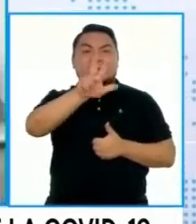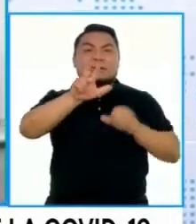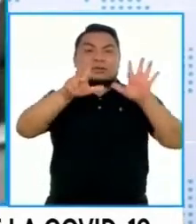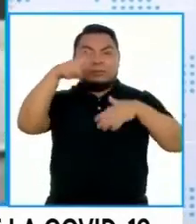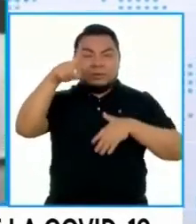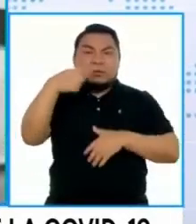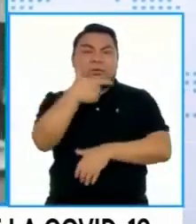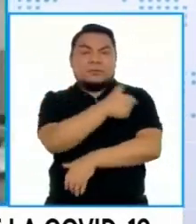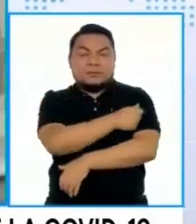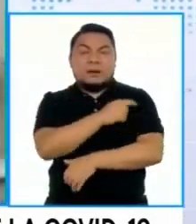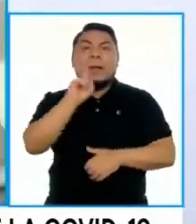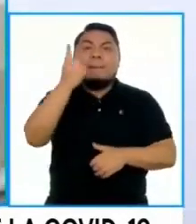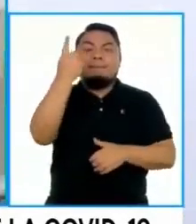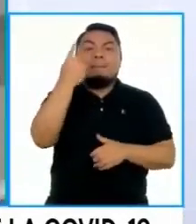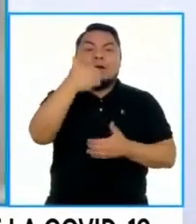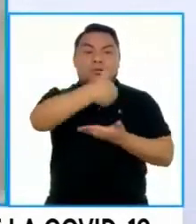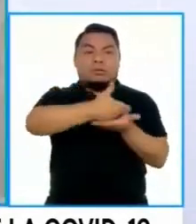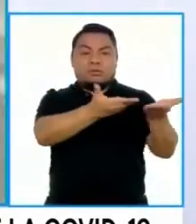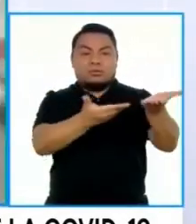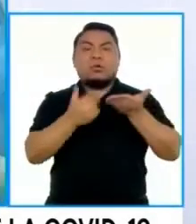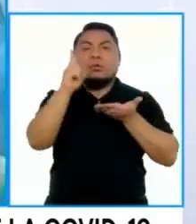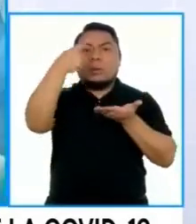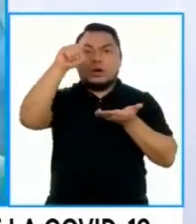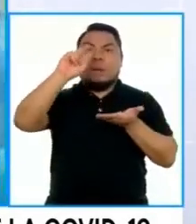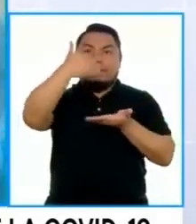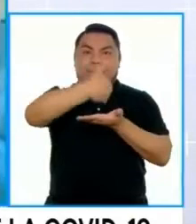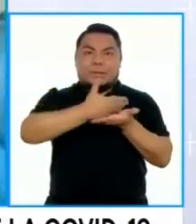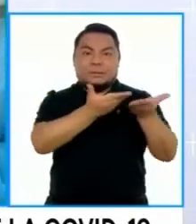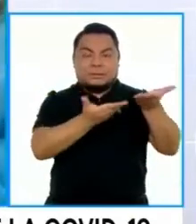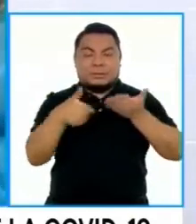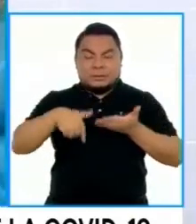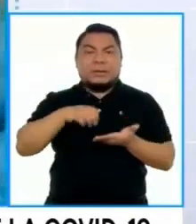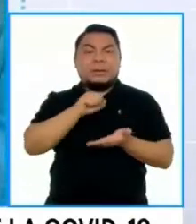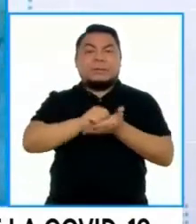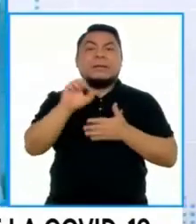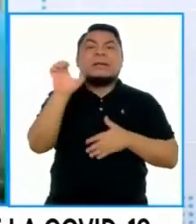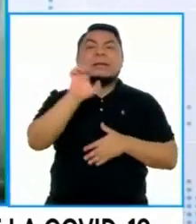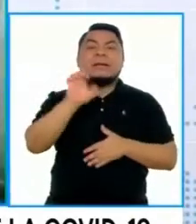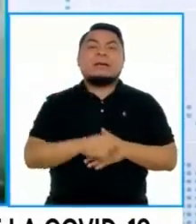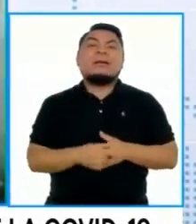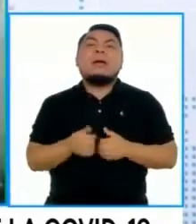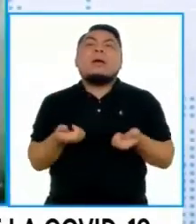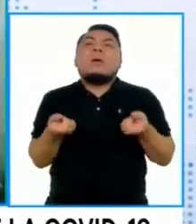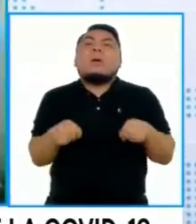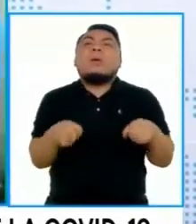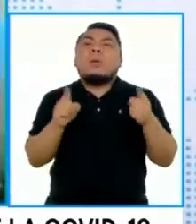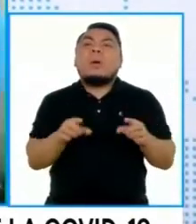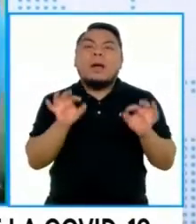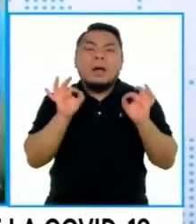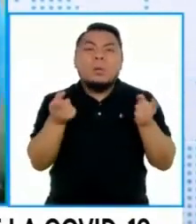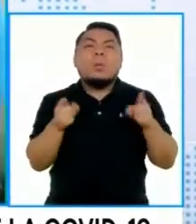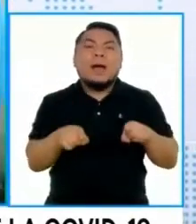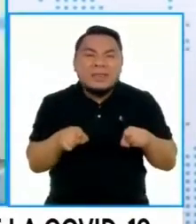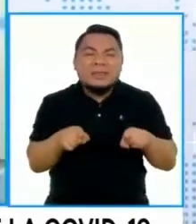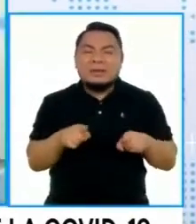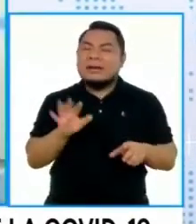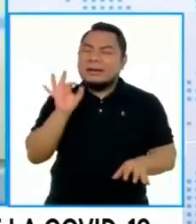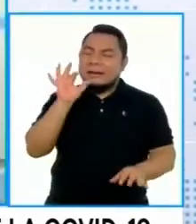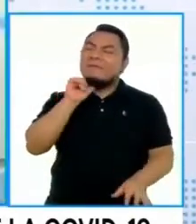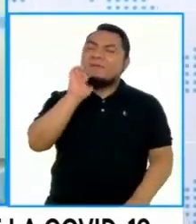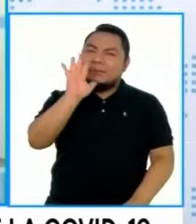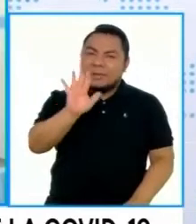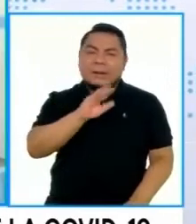de vacunas. Primero va a llegar un lote de 1 millón este mes de enero. Todavía no tenemos la fecha exacta, pero estamos